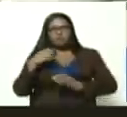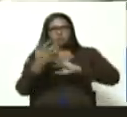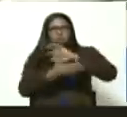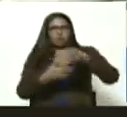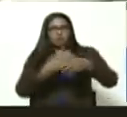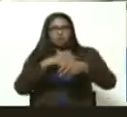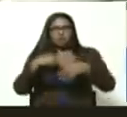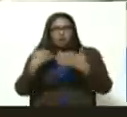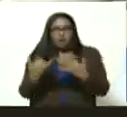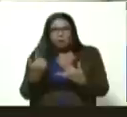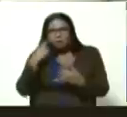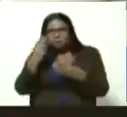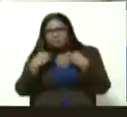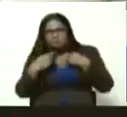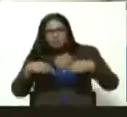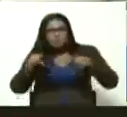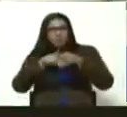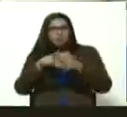nuestro